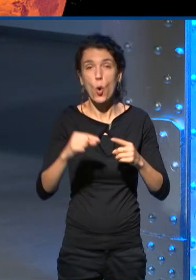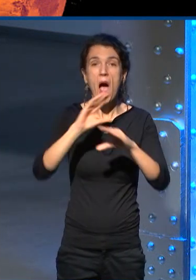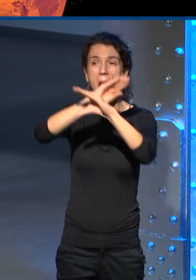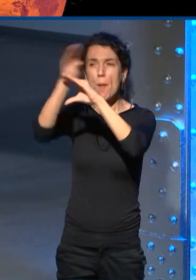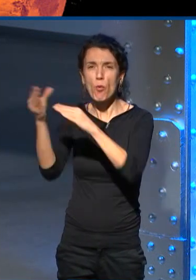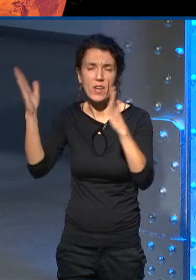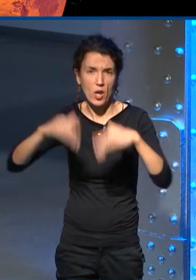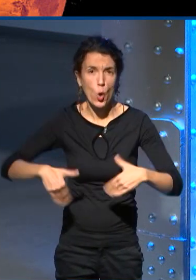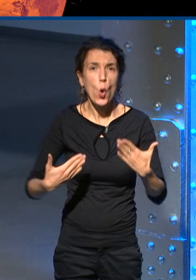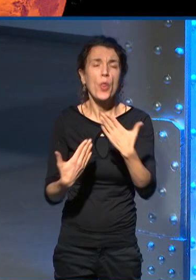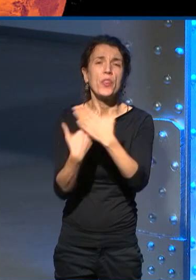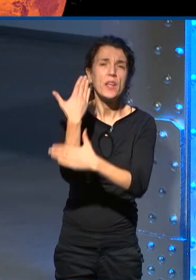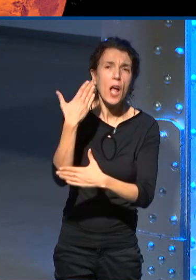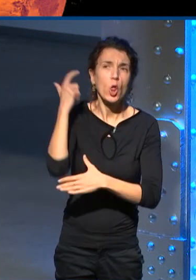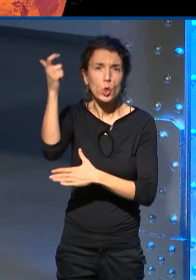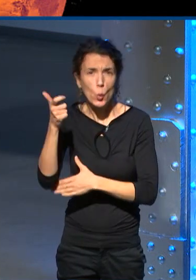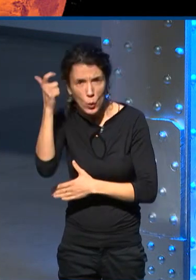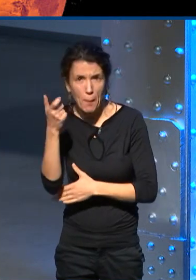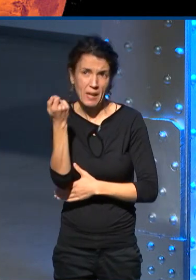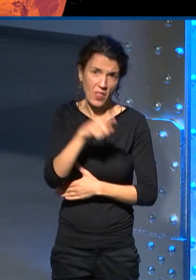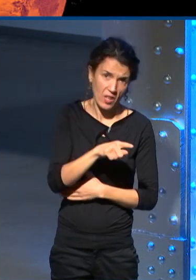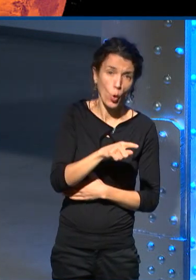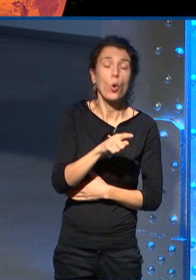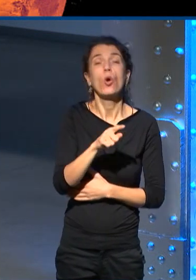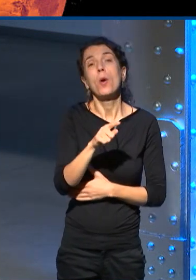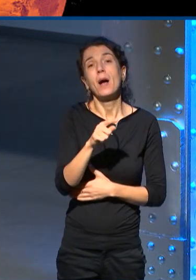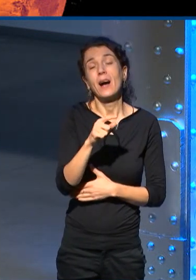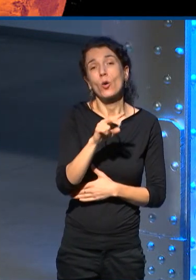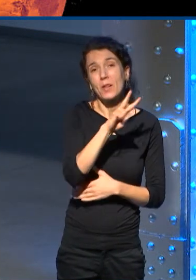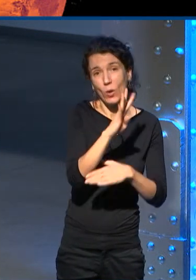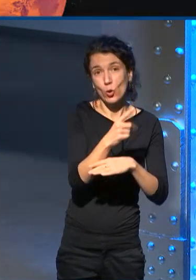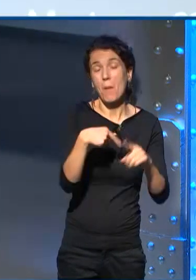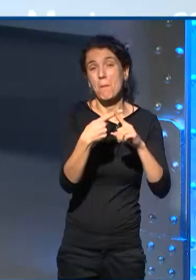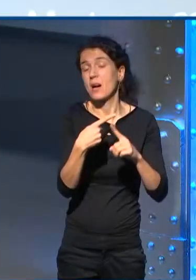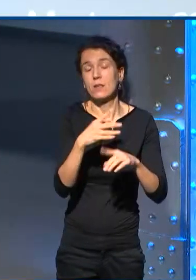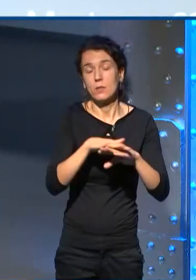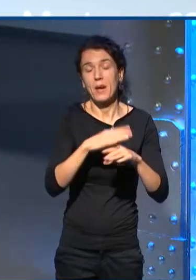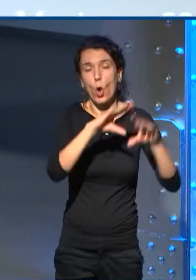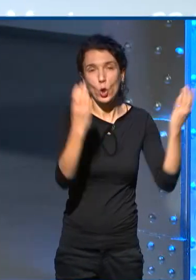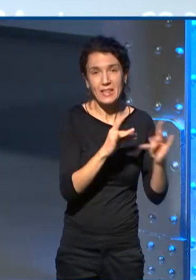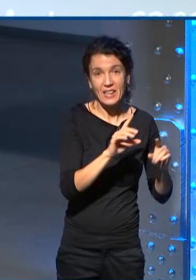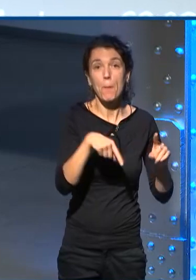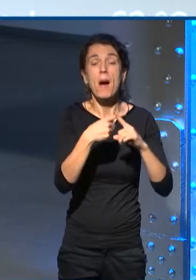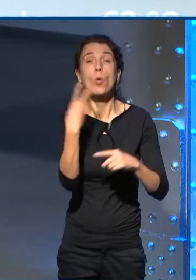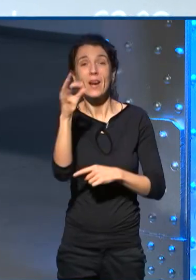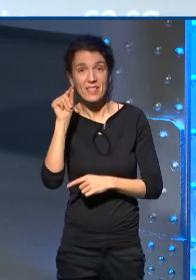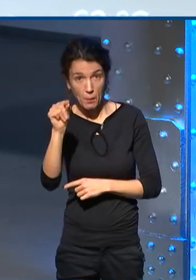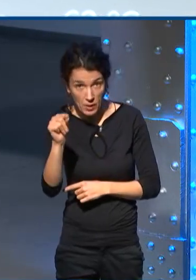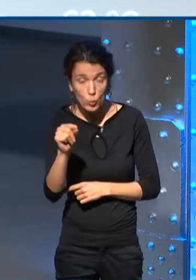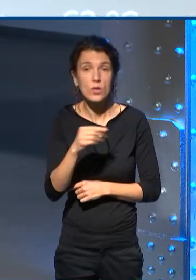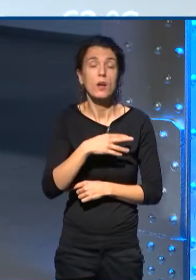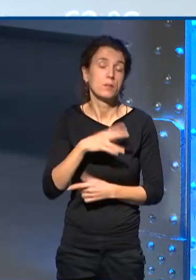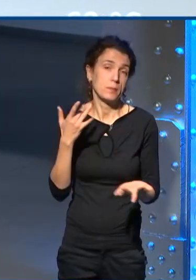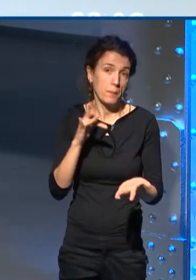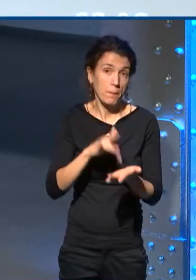solar, el día dura más o menos lo que en la Tierra, más 40 minutos, o sea, nos daría tiempo a ver esa serie que nos gusta, la serie que